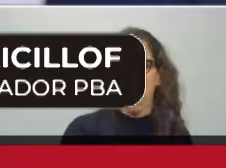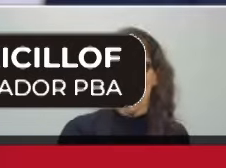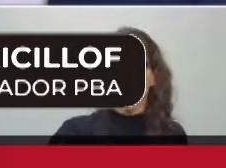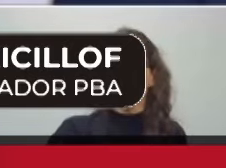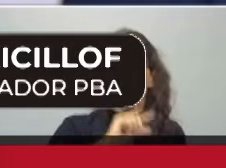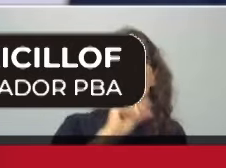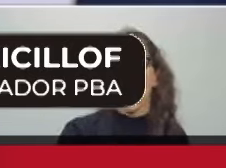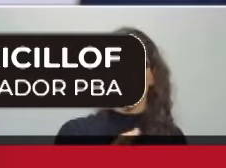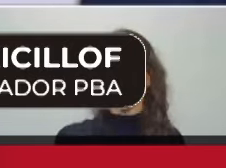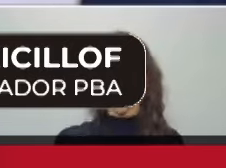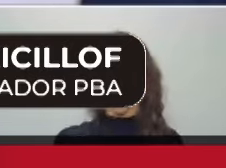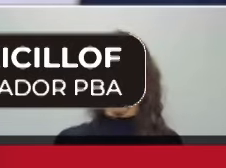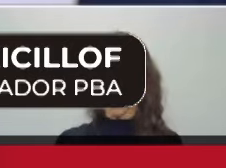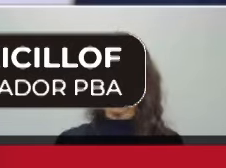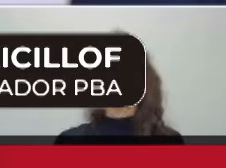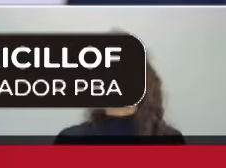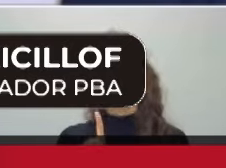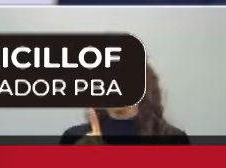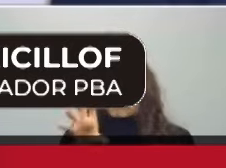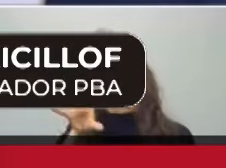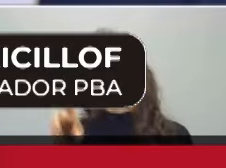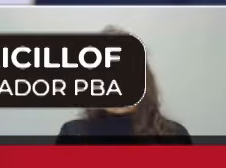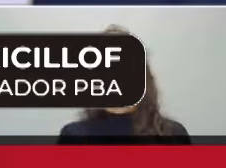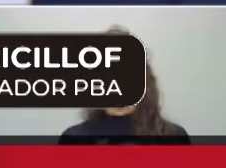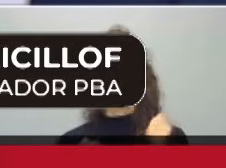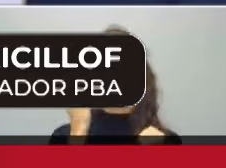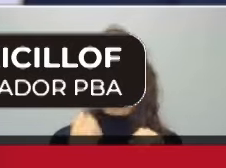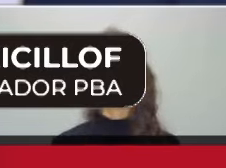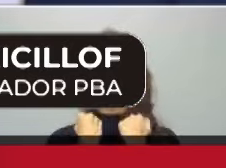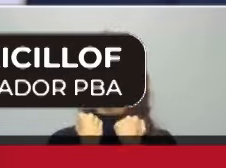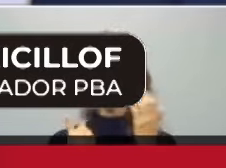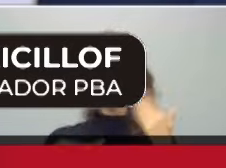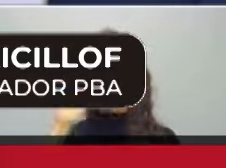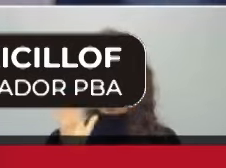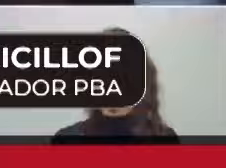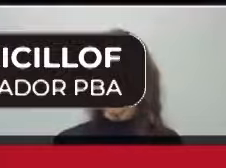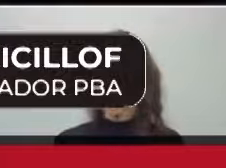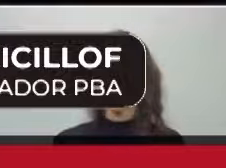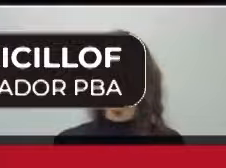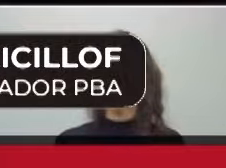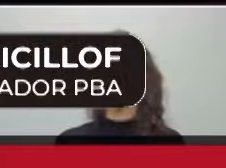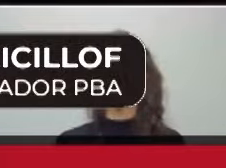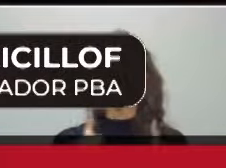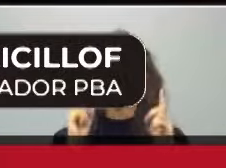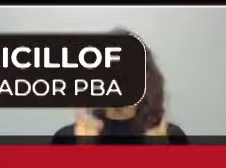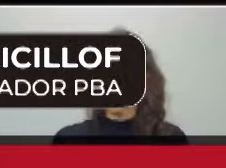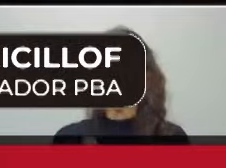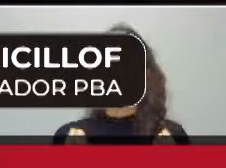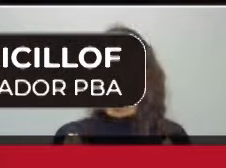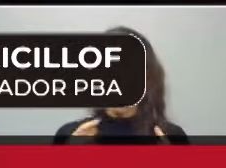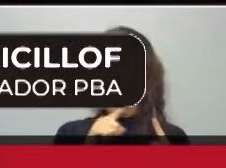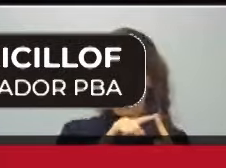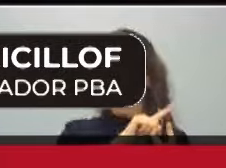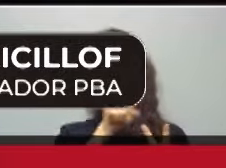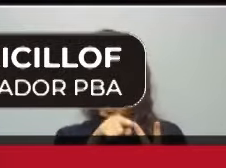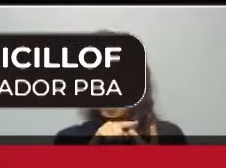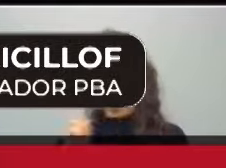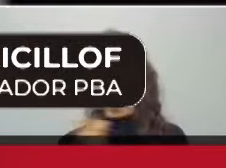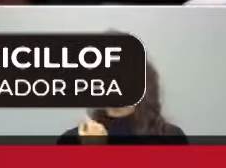provincia, si le quieren poner un nombre, más austera de la Argentina. Y además, la segunda